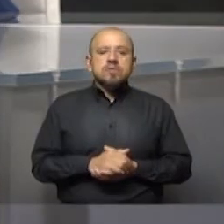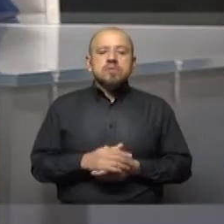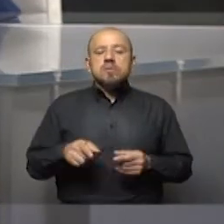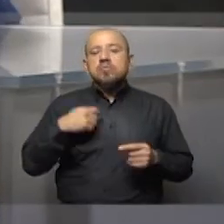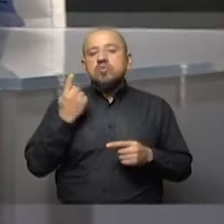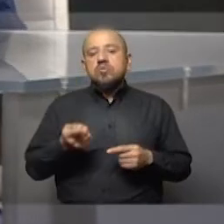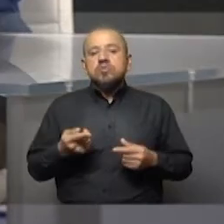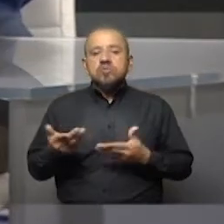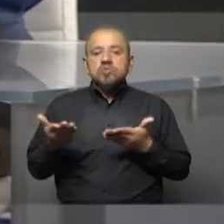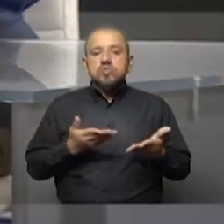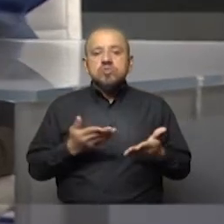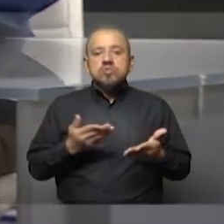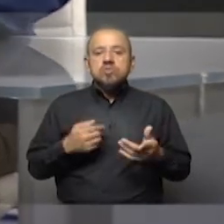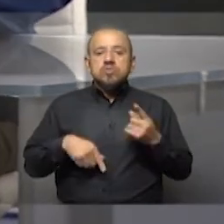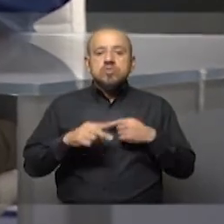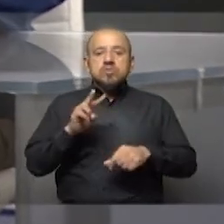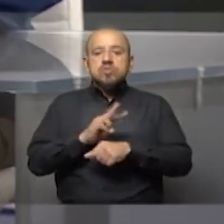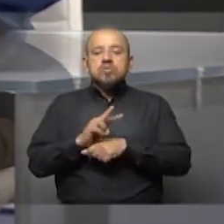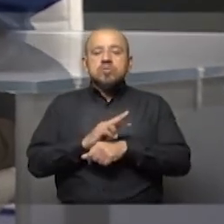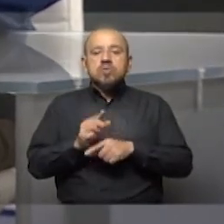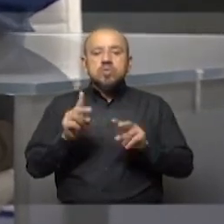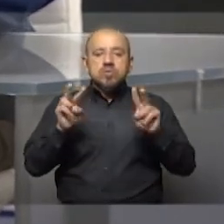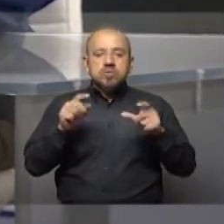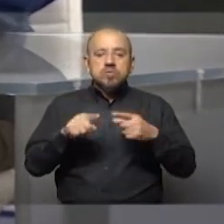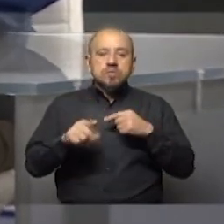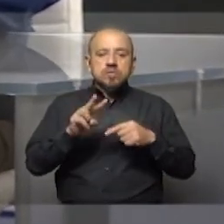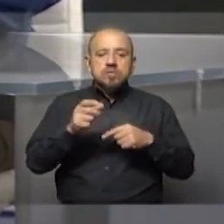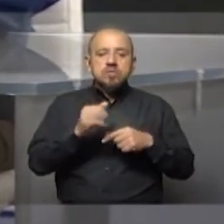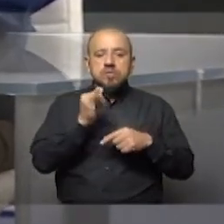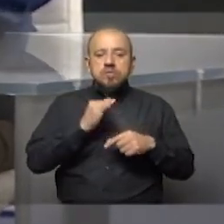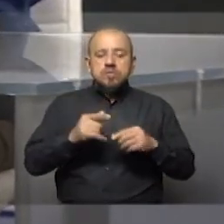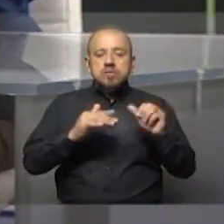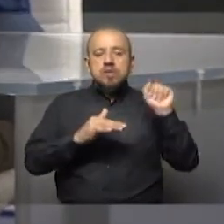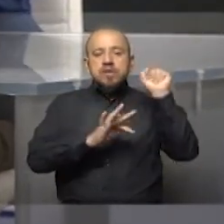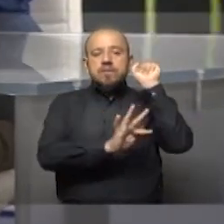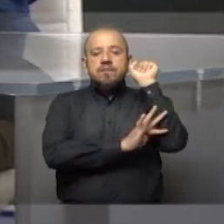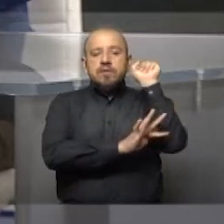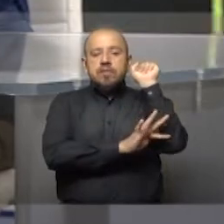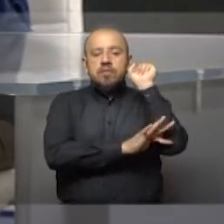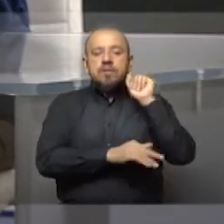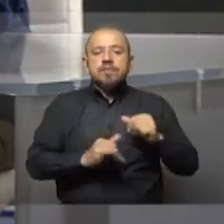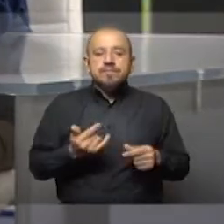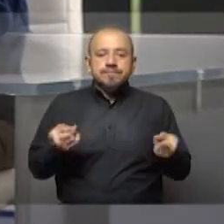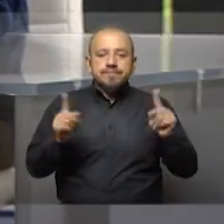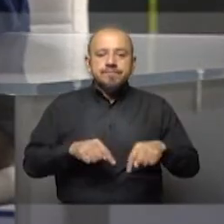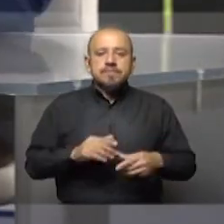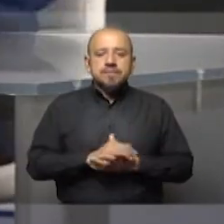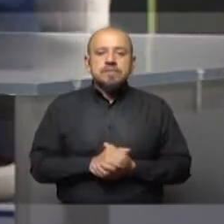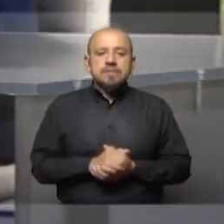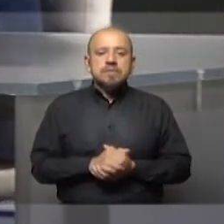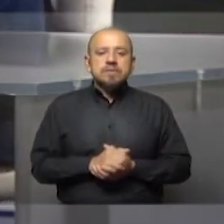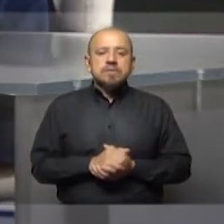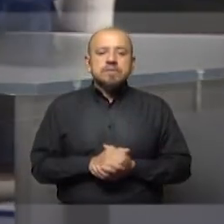bloque le damos un ángulo de cuidados a este asunto de vas Ferreira y el feminismo que estamos tratando hoy ya cerramos la letra chica de